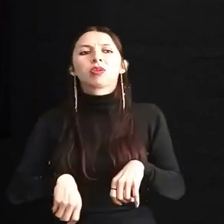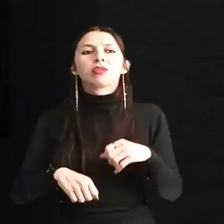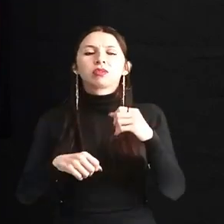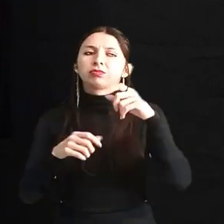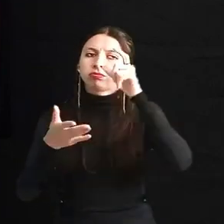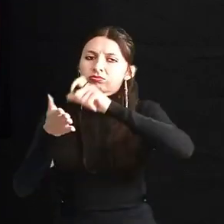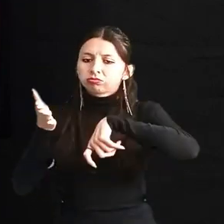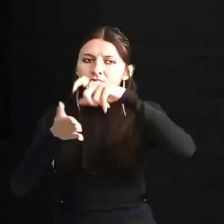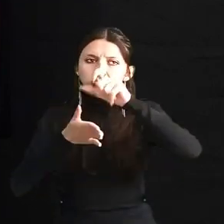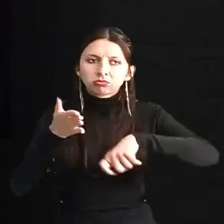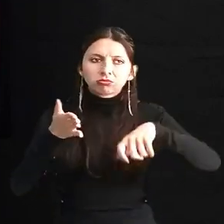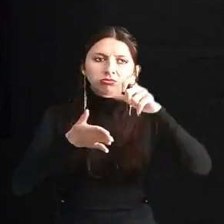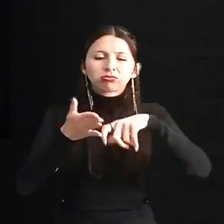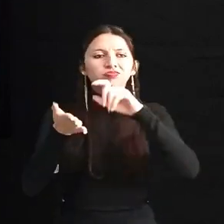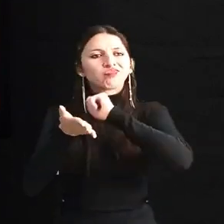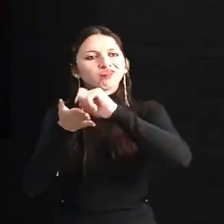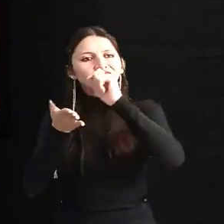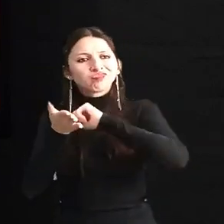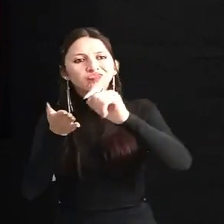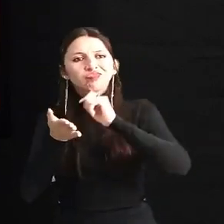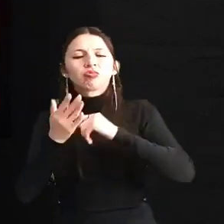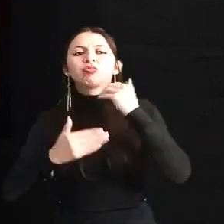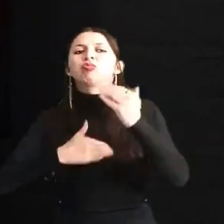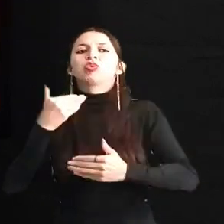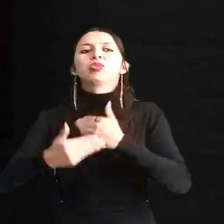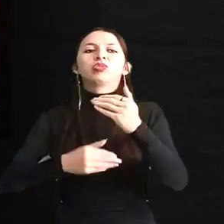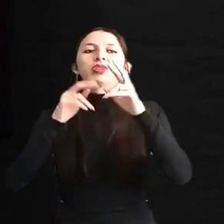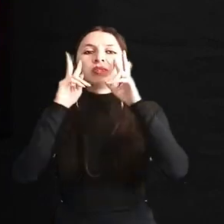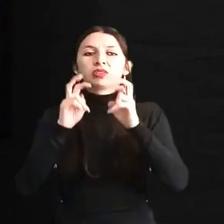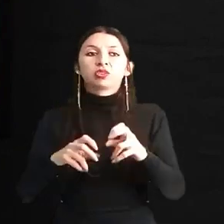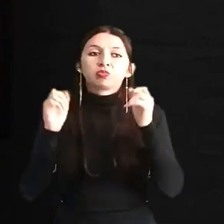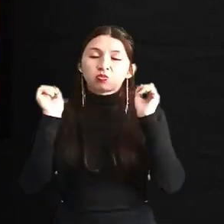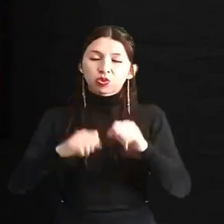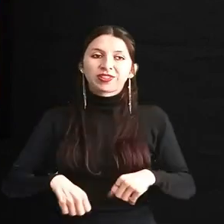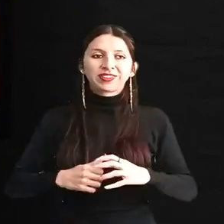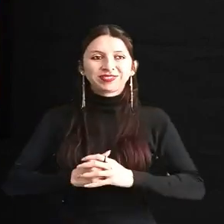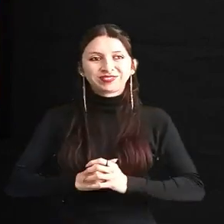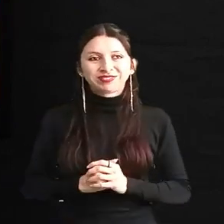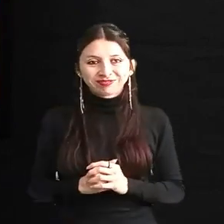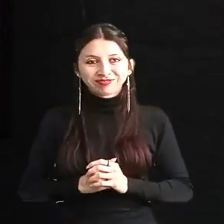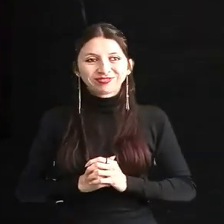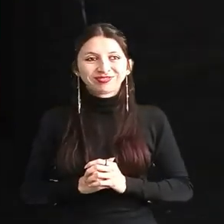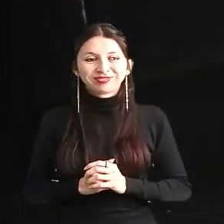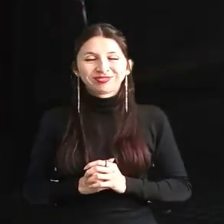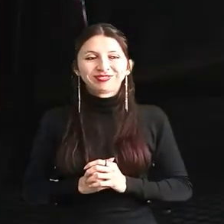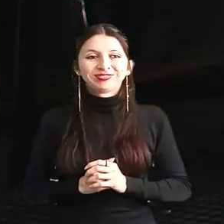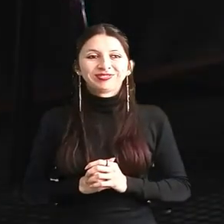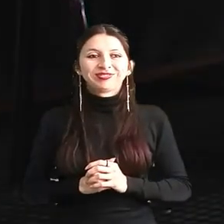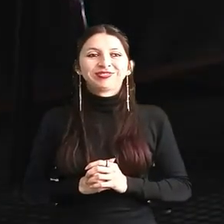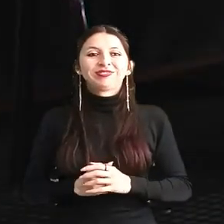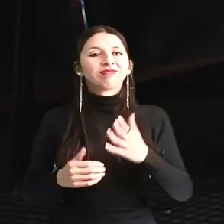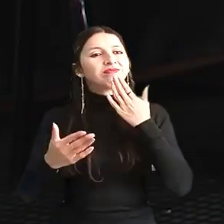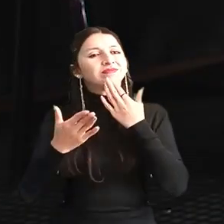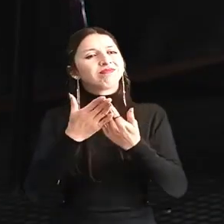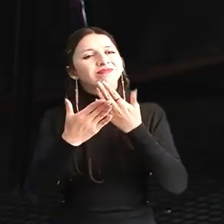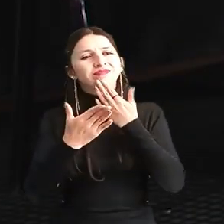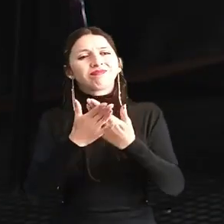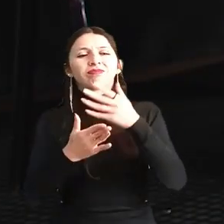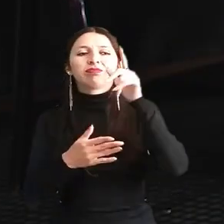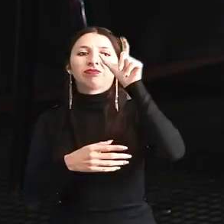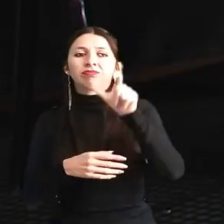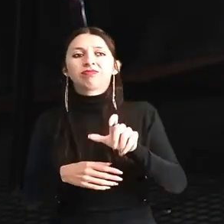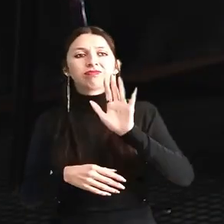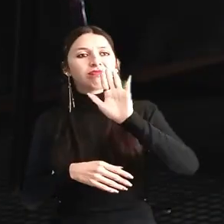antes que demos a conocer todos estos procesos de investigación que se desarrollan al interior de nuestra universidad Así es profe Jacqueline Muchas gracias